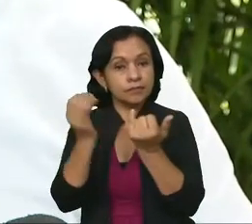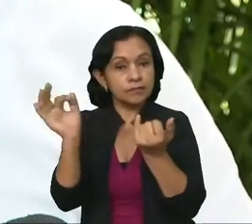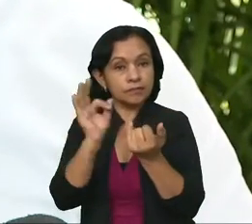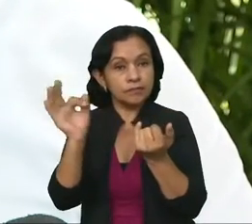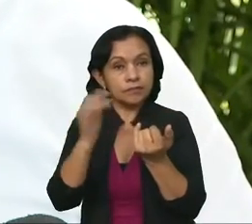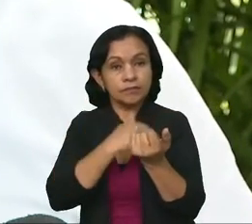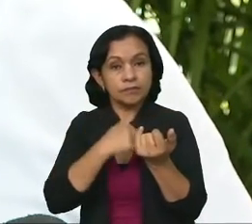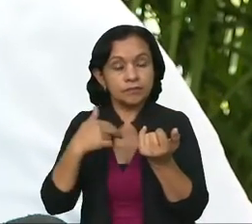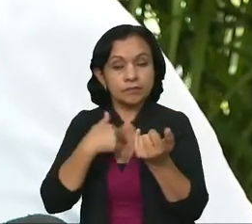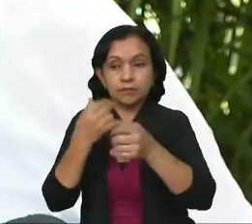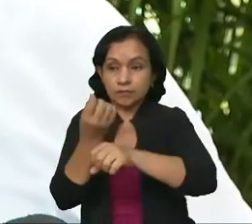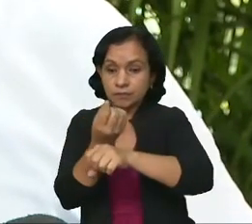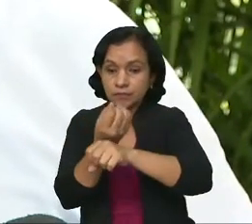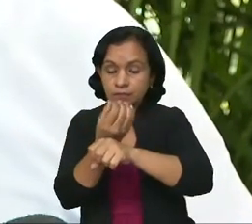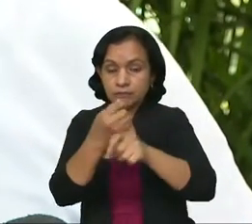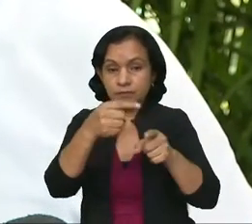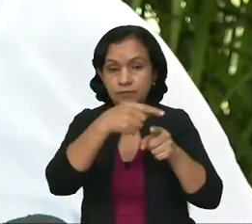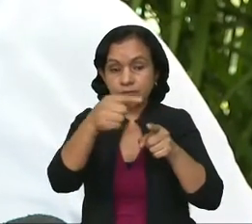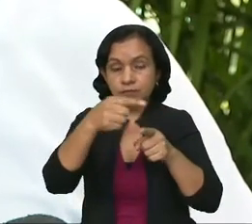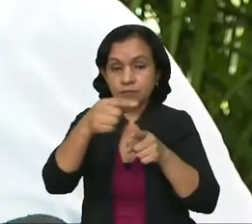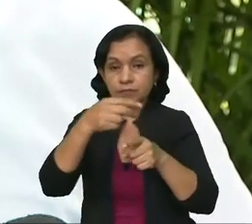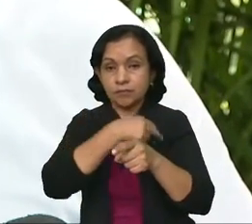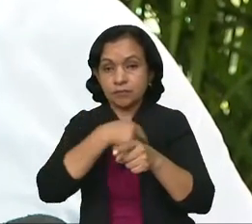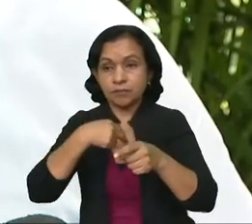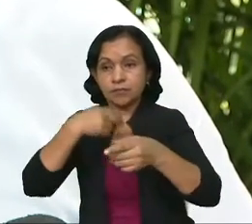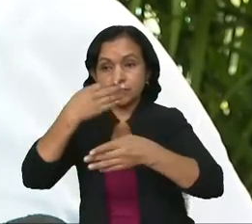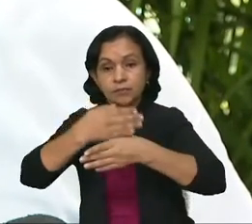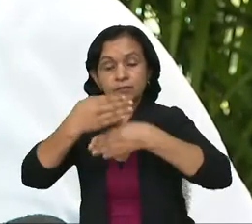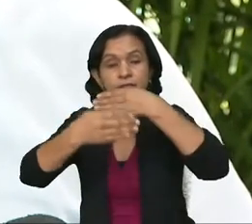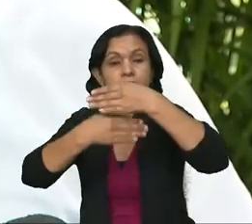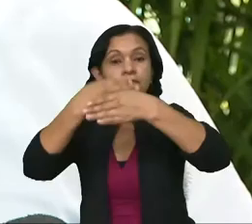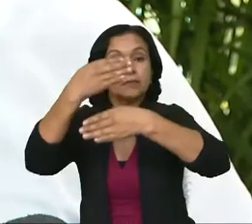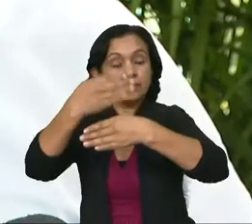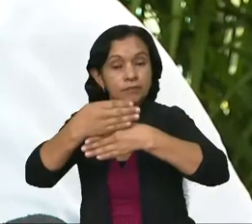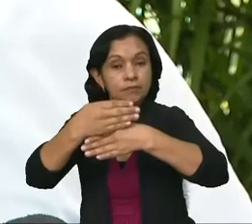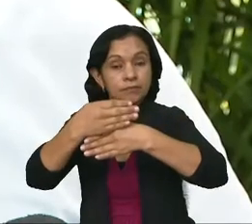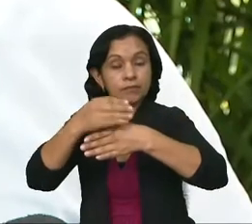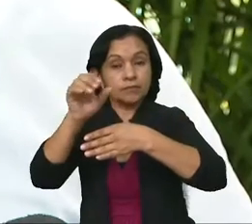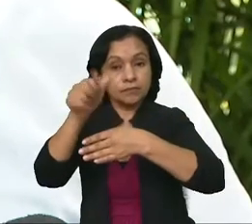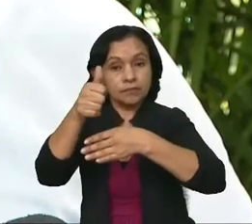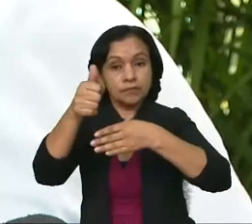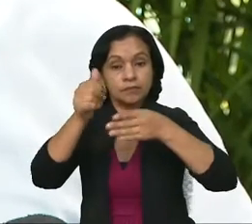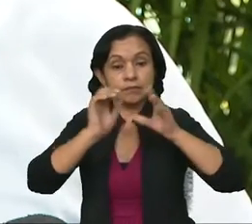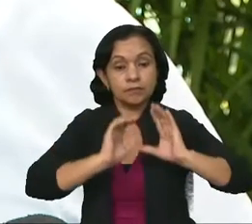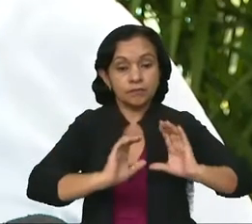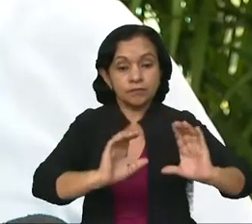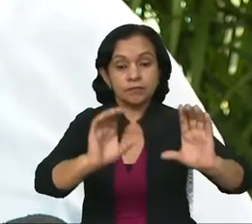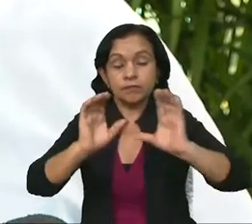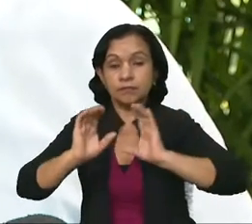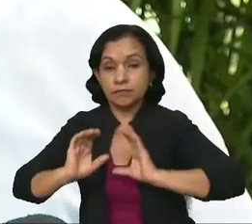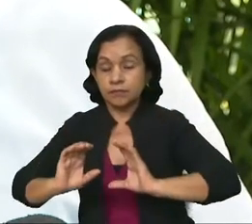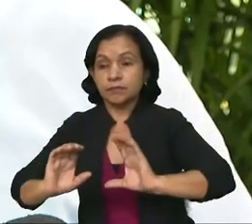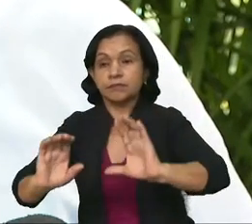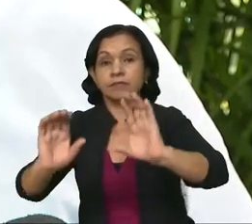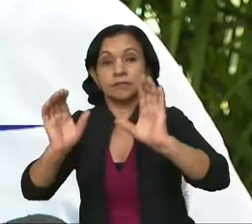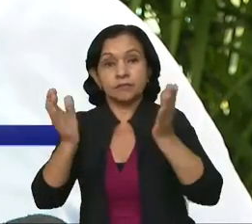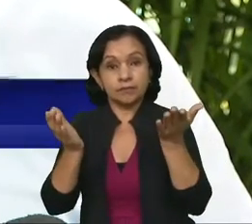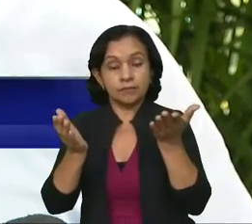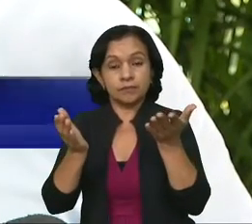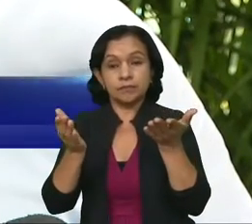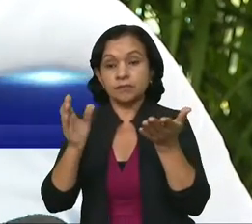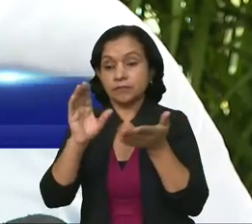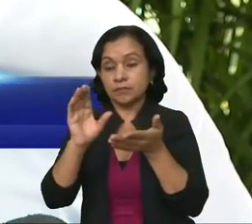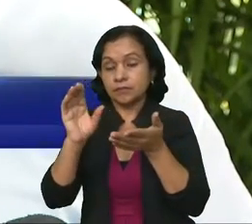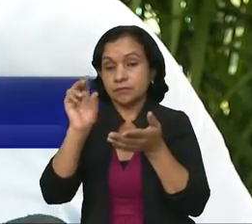las alcaldías estarán realizando la construcción y la inauguración de 6 calles urbanas y comunitarias. En La Conquista,